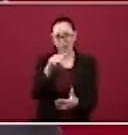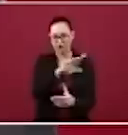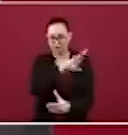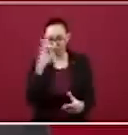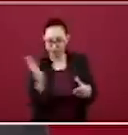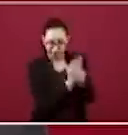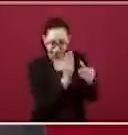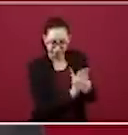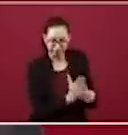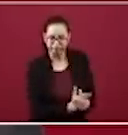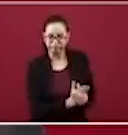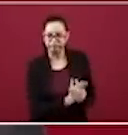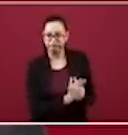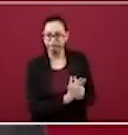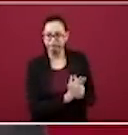de